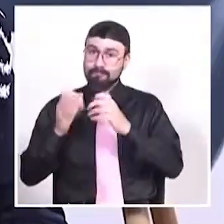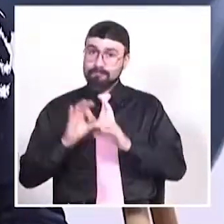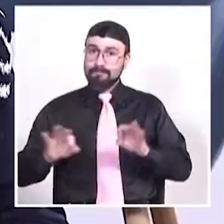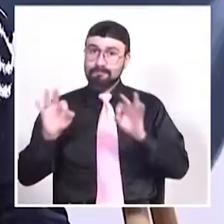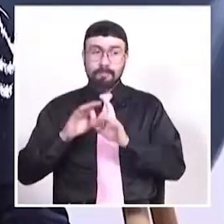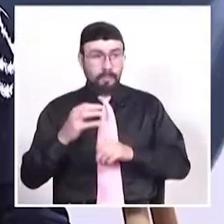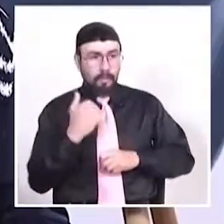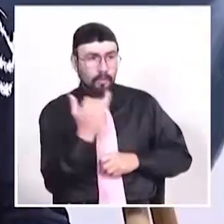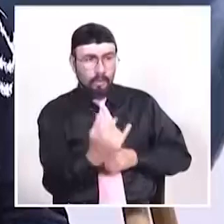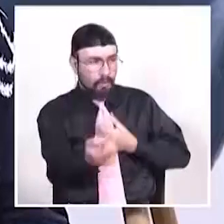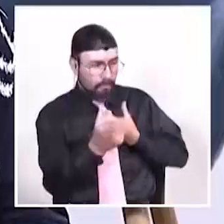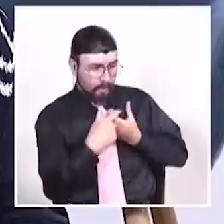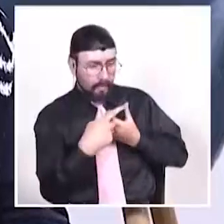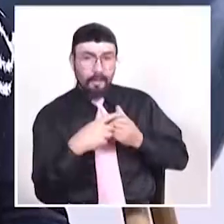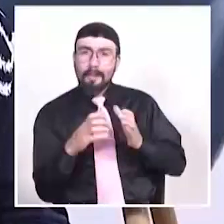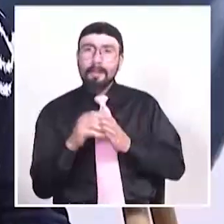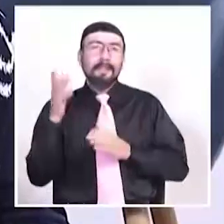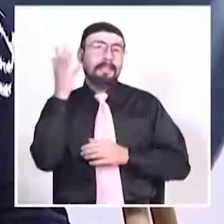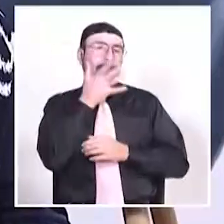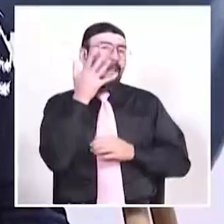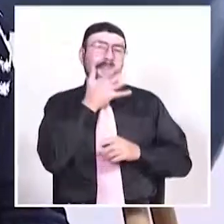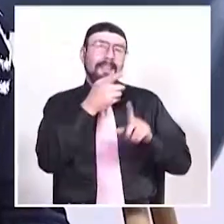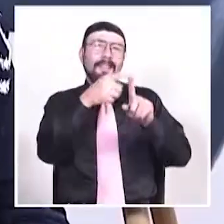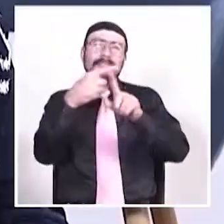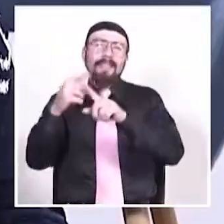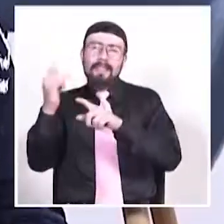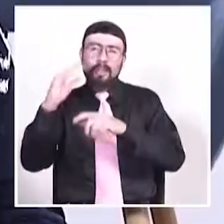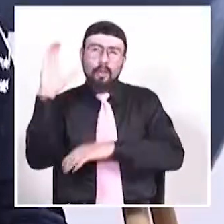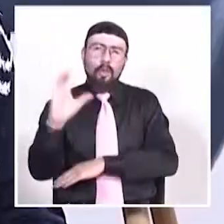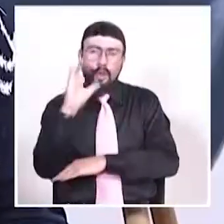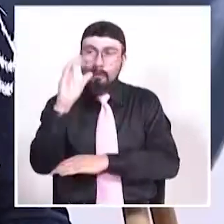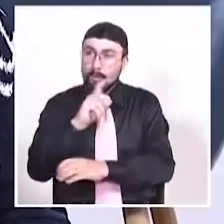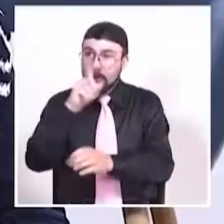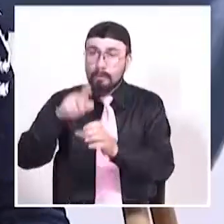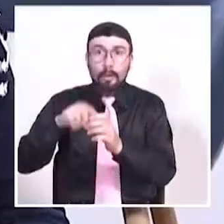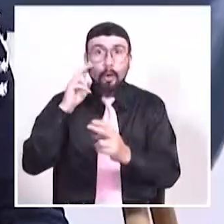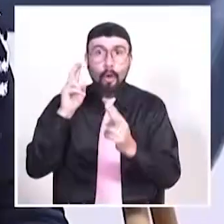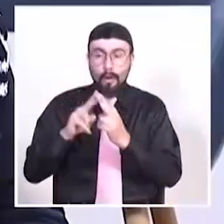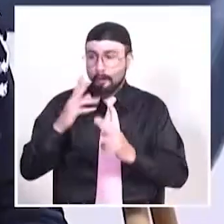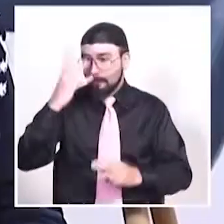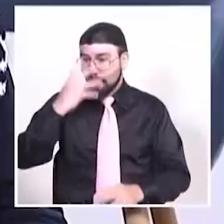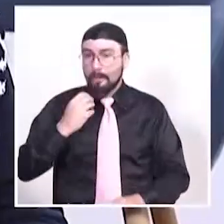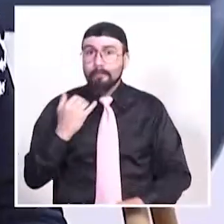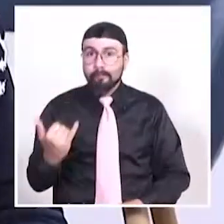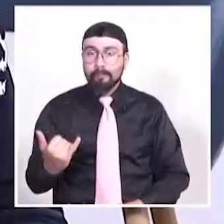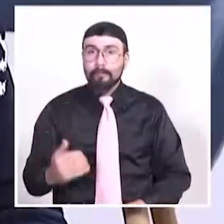los pacientes de Santanderes y de todo Colombia y conozcan estas bellezas.